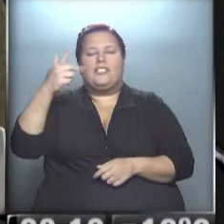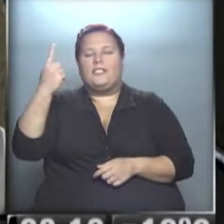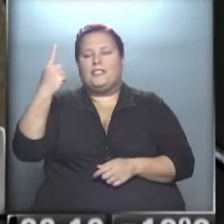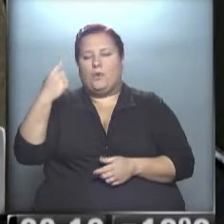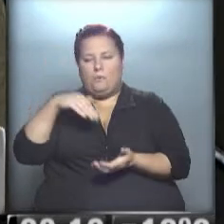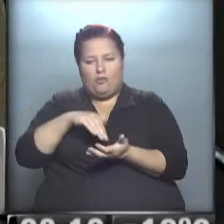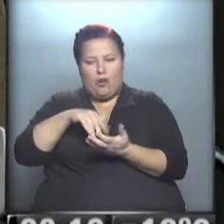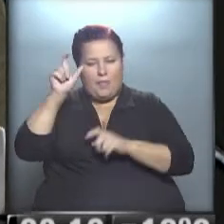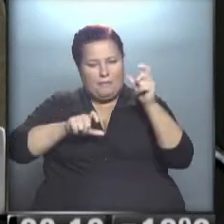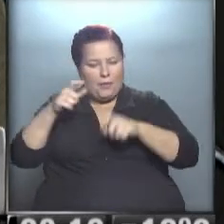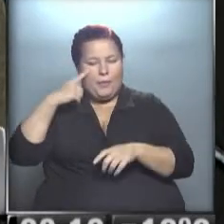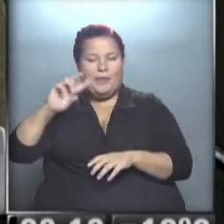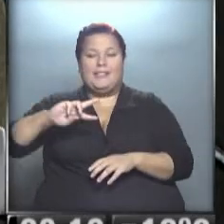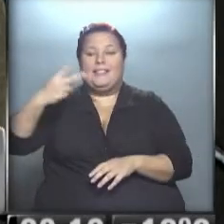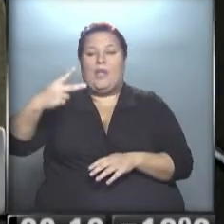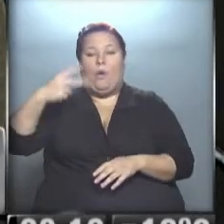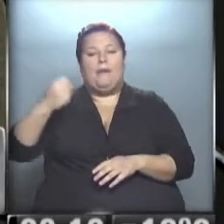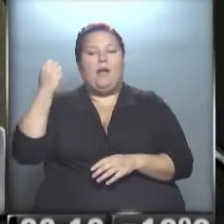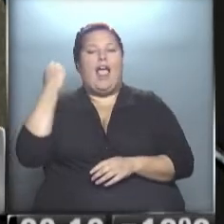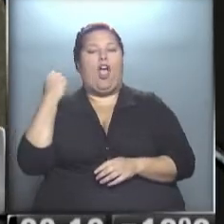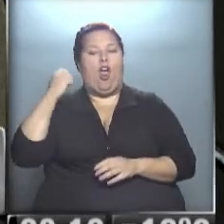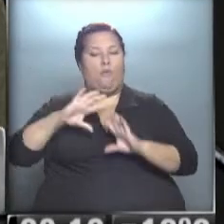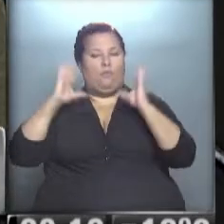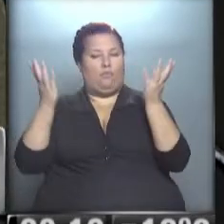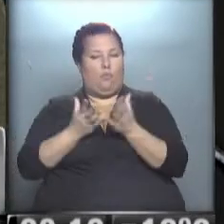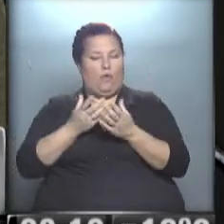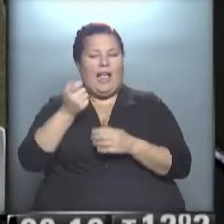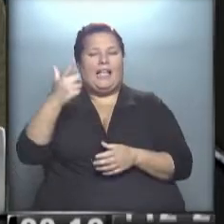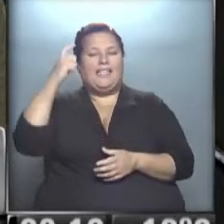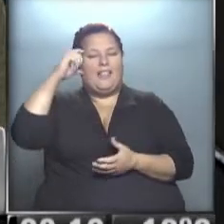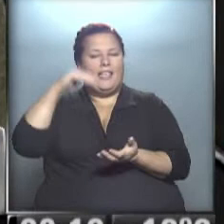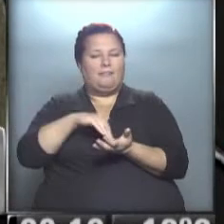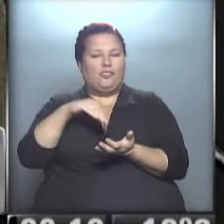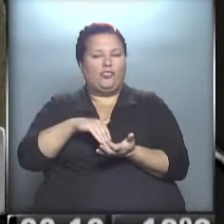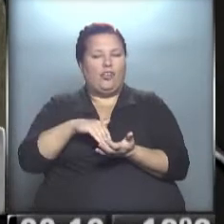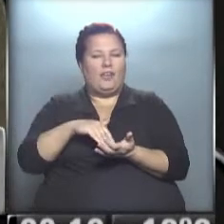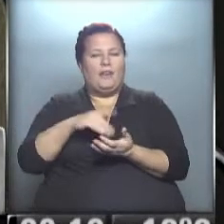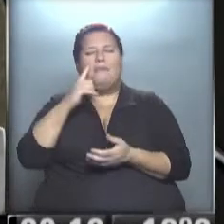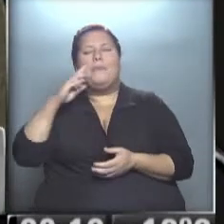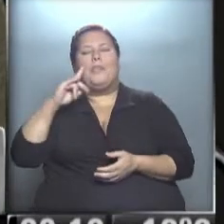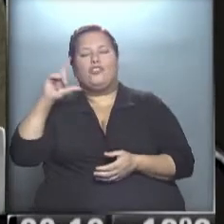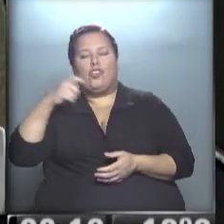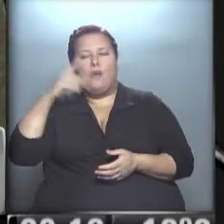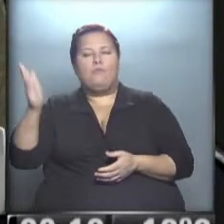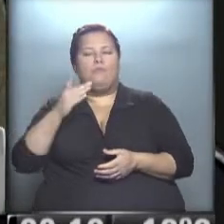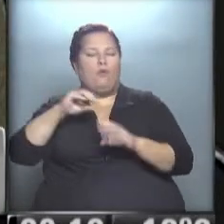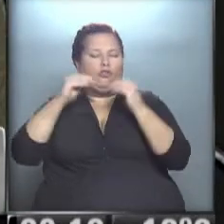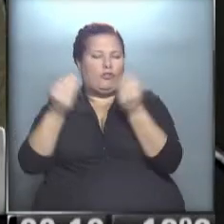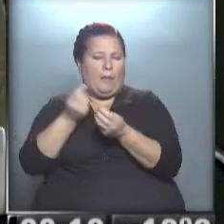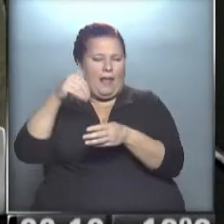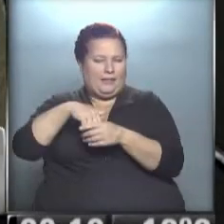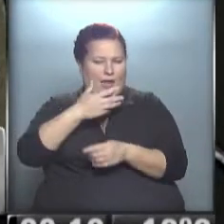habitantes es la segunda potencia económica en el mundo con casi 10 millones 10 billones de producto interno bruto